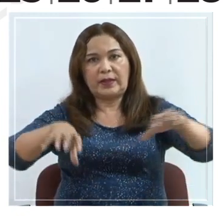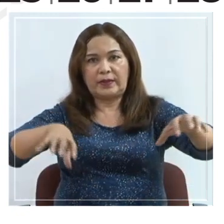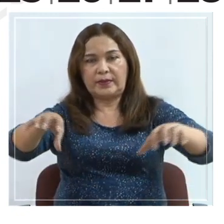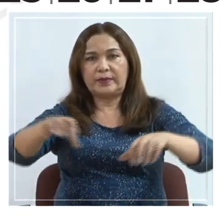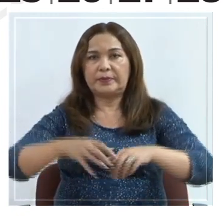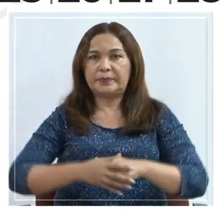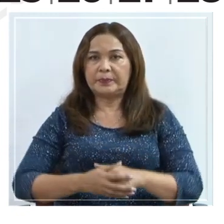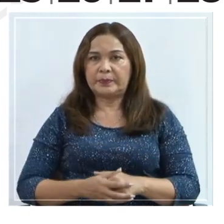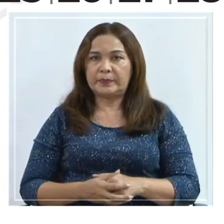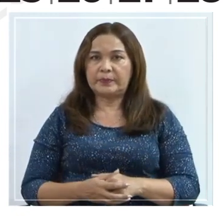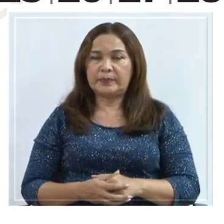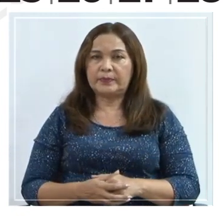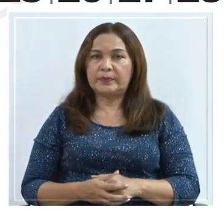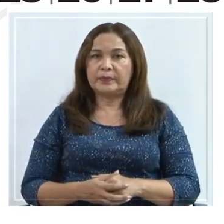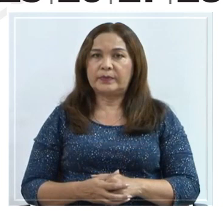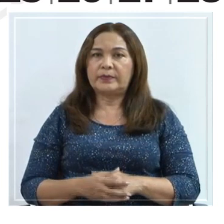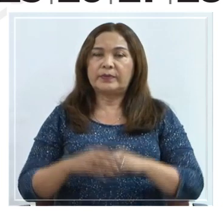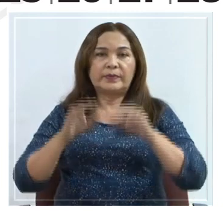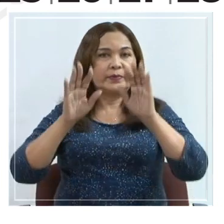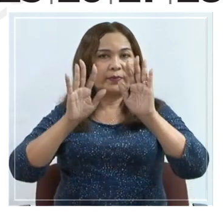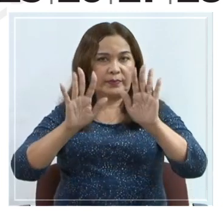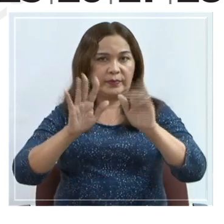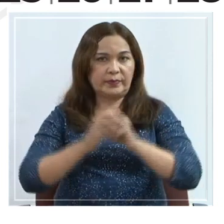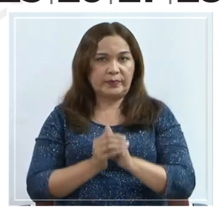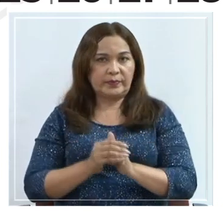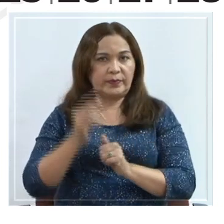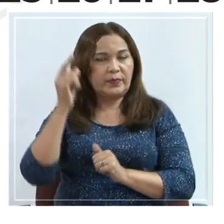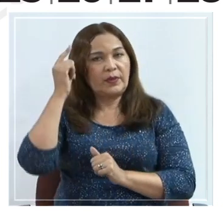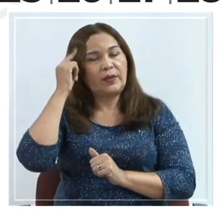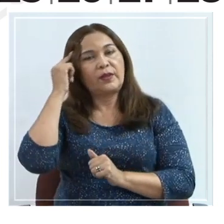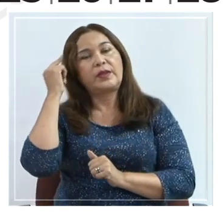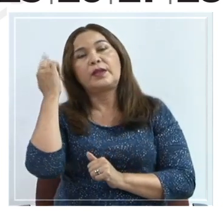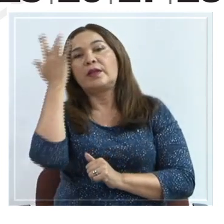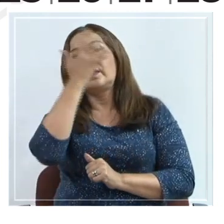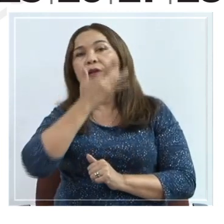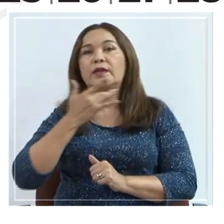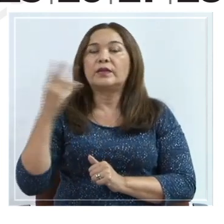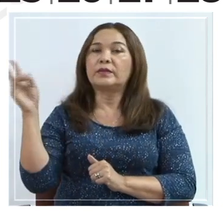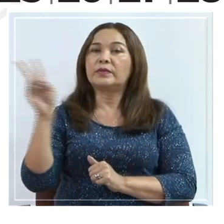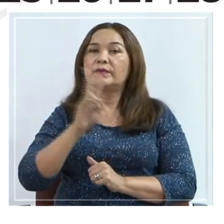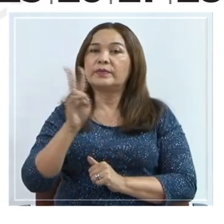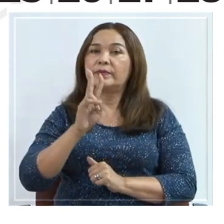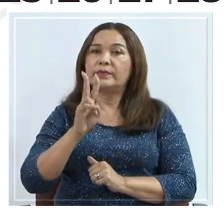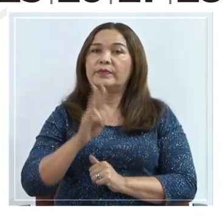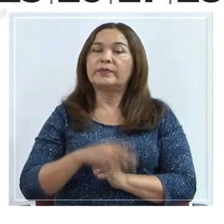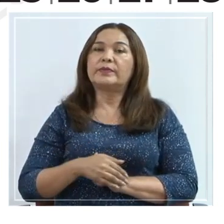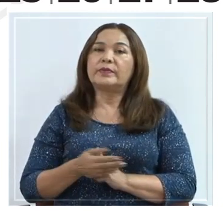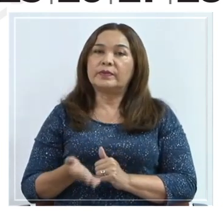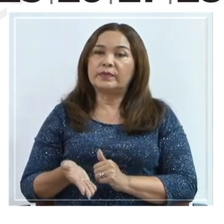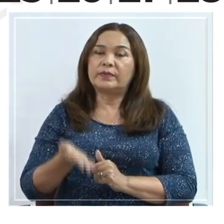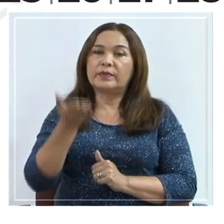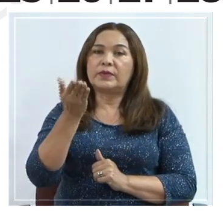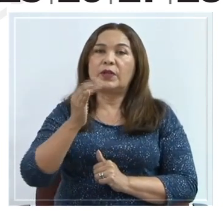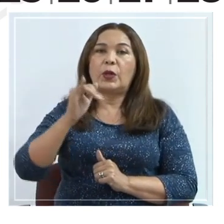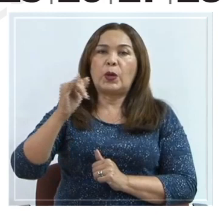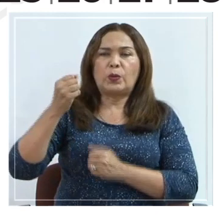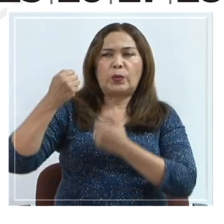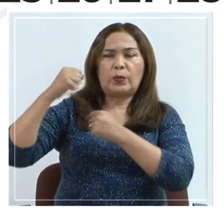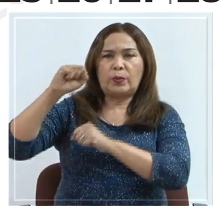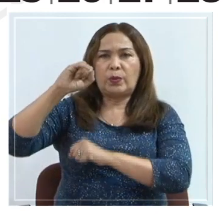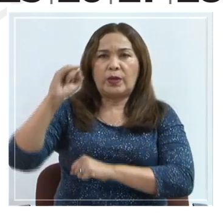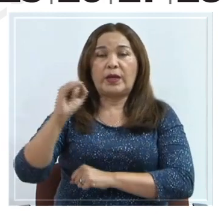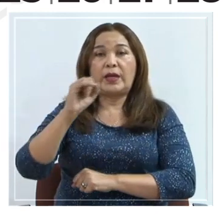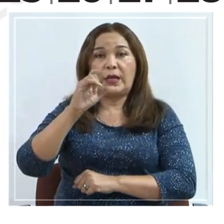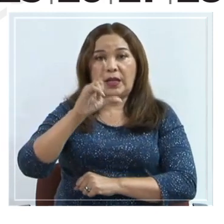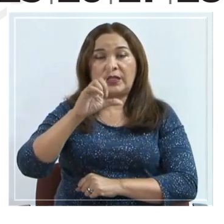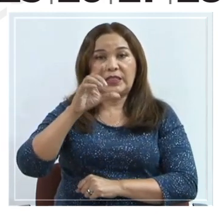estadal día 10 día de la afrovenezolanidad y el sarmiento de josé leonardo